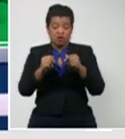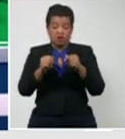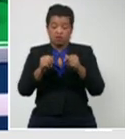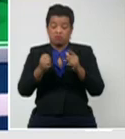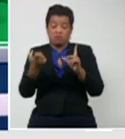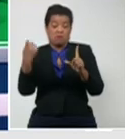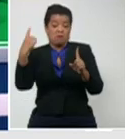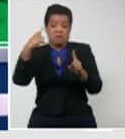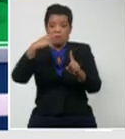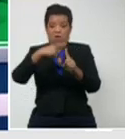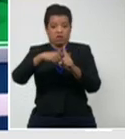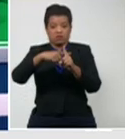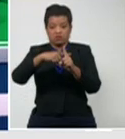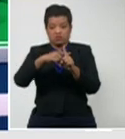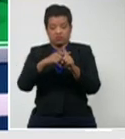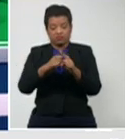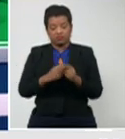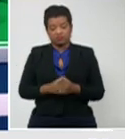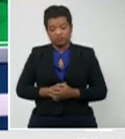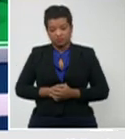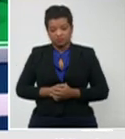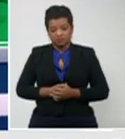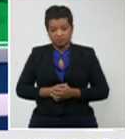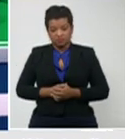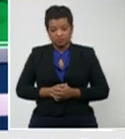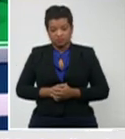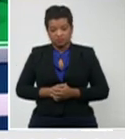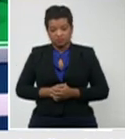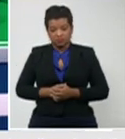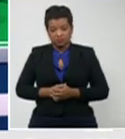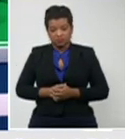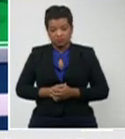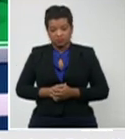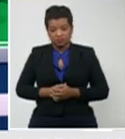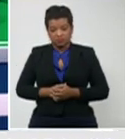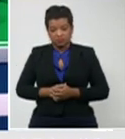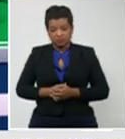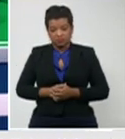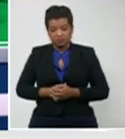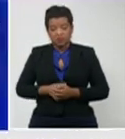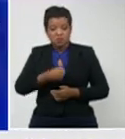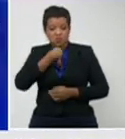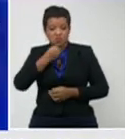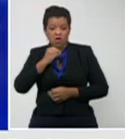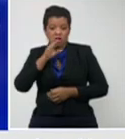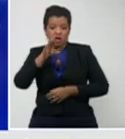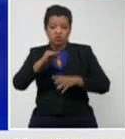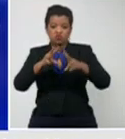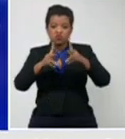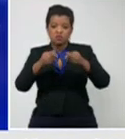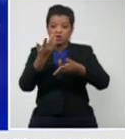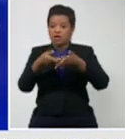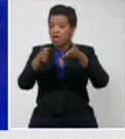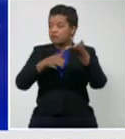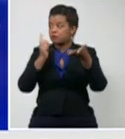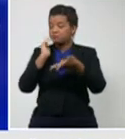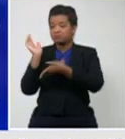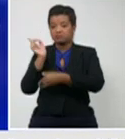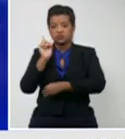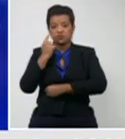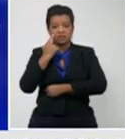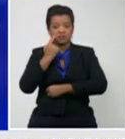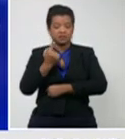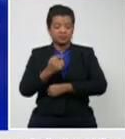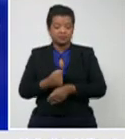más alta que habíamos tenido en todos los meses. Si pudiera mencionarla, doctor, porque no tenemos Sí. el gráfico en pantalla en estos momentos.